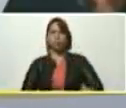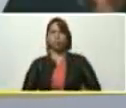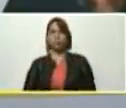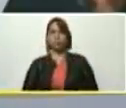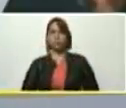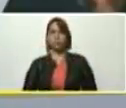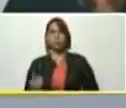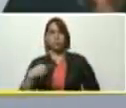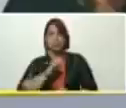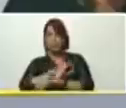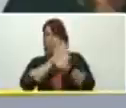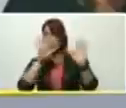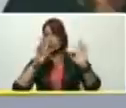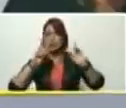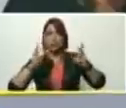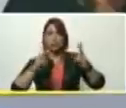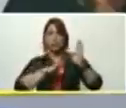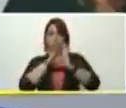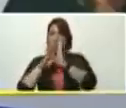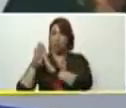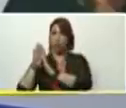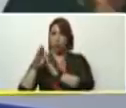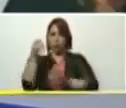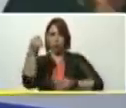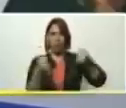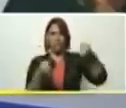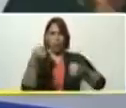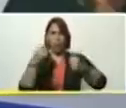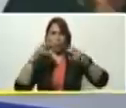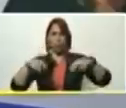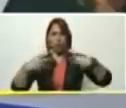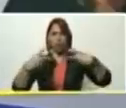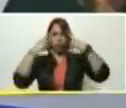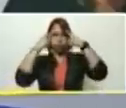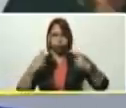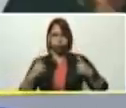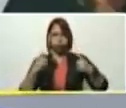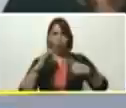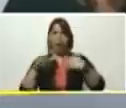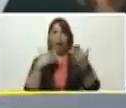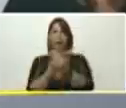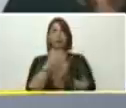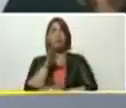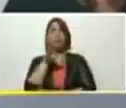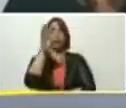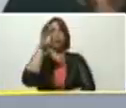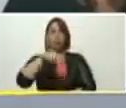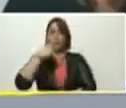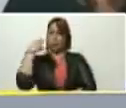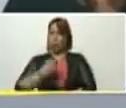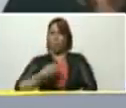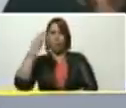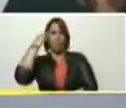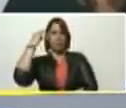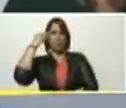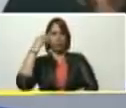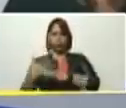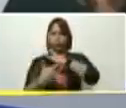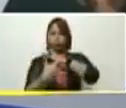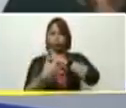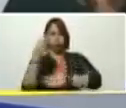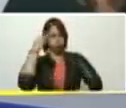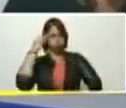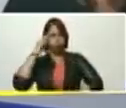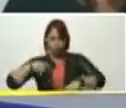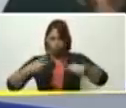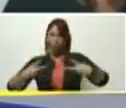claro los temas del desarrollo del transporte moderno hacia el futuro. Además, un hombre de mentalidad tecnológica, de mentalidad